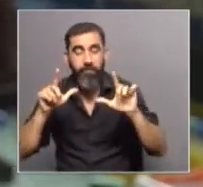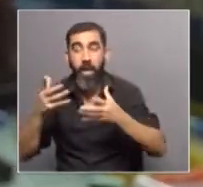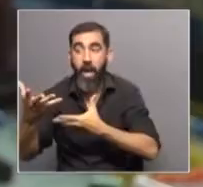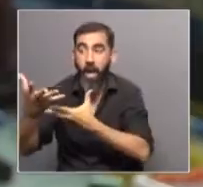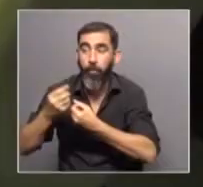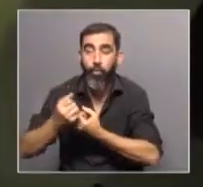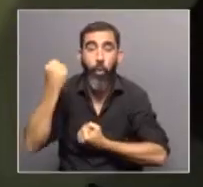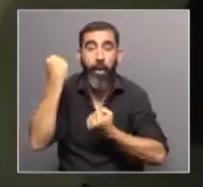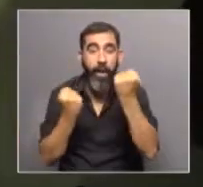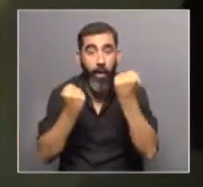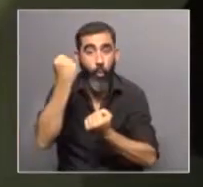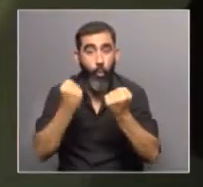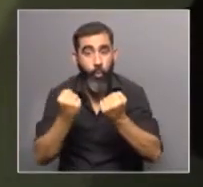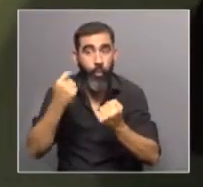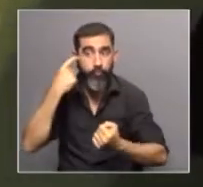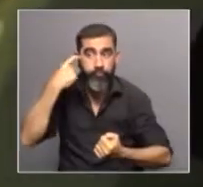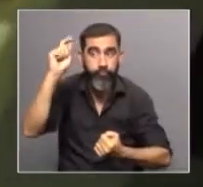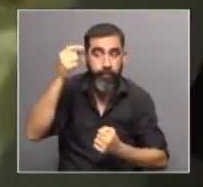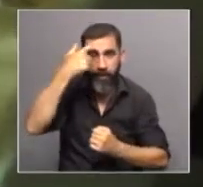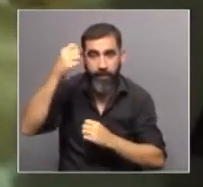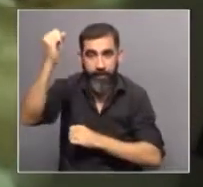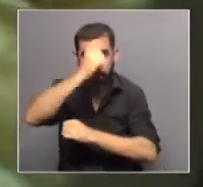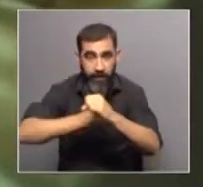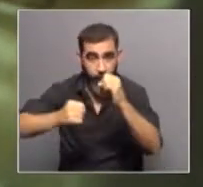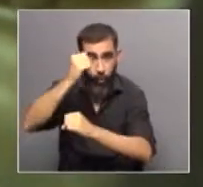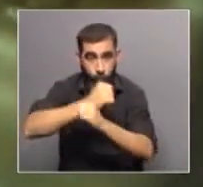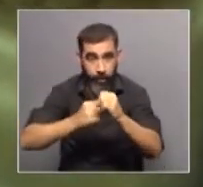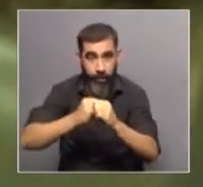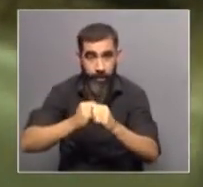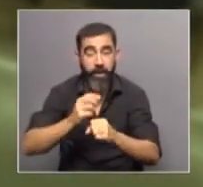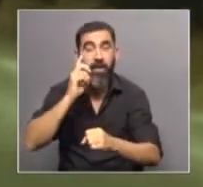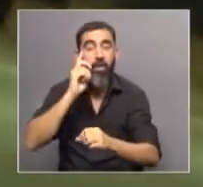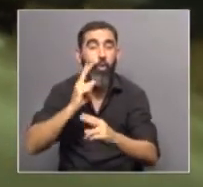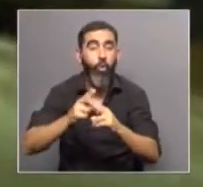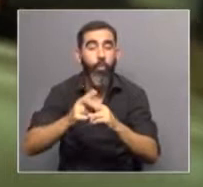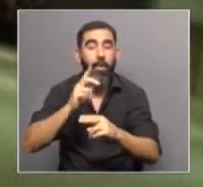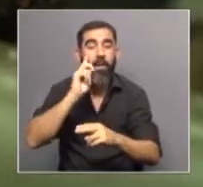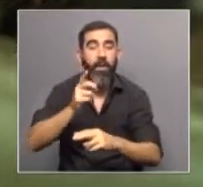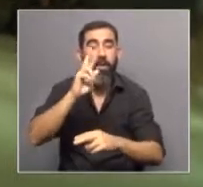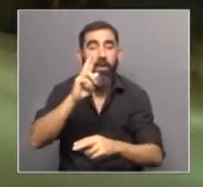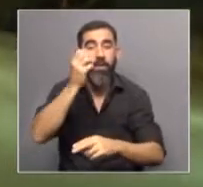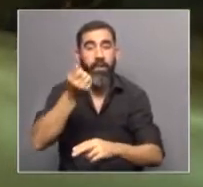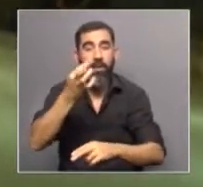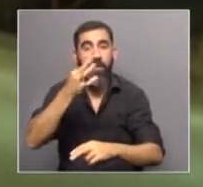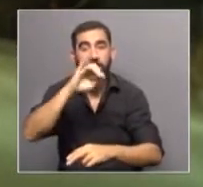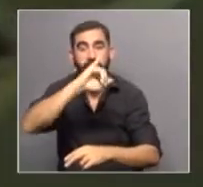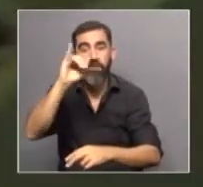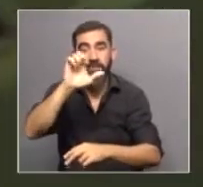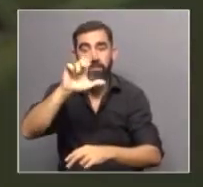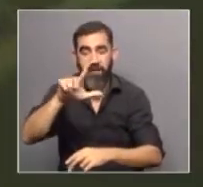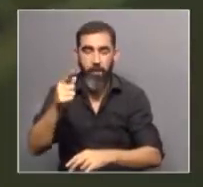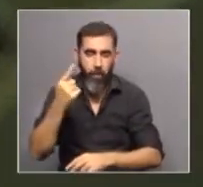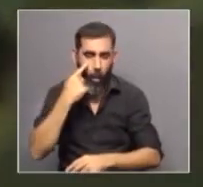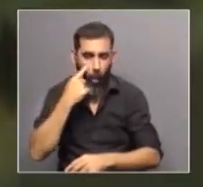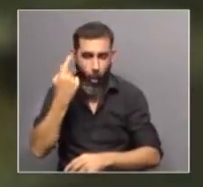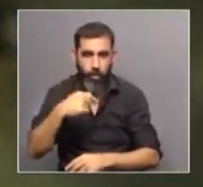apoyo económico del propio creador de esta tecnología, que es Grätzel, que dijo, él me conoce, pero quizás nunca se había